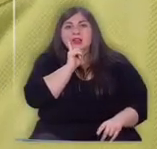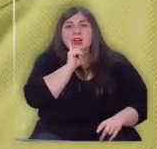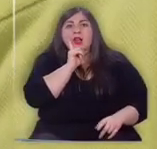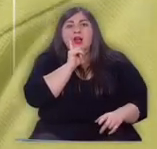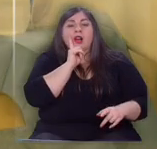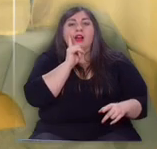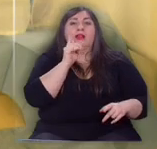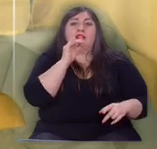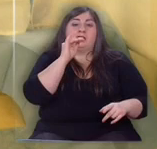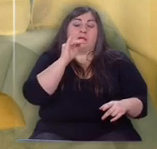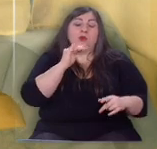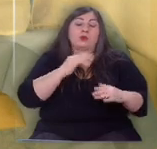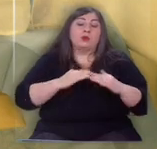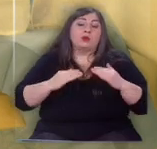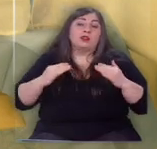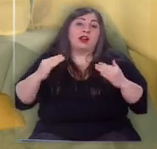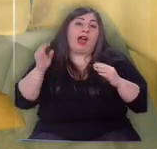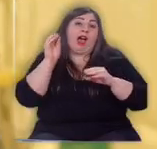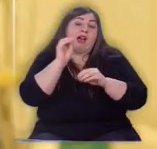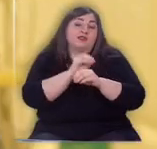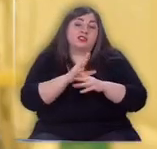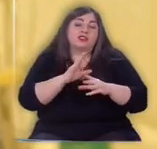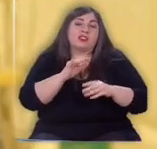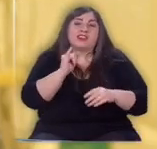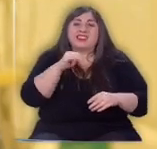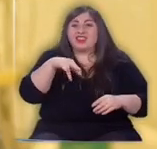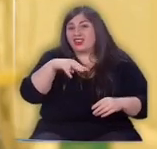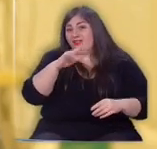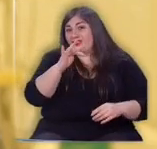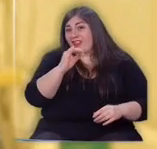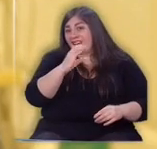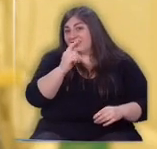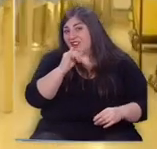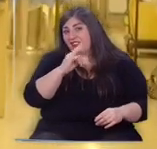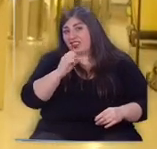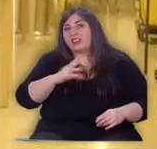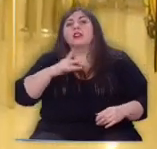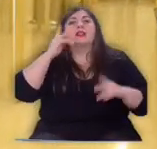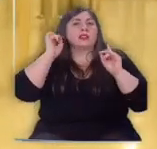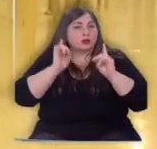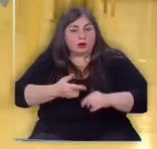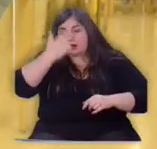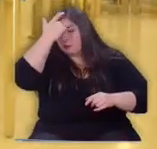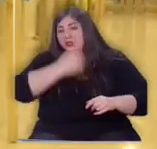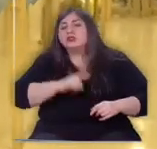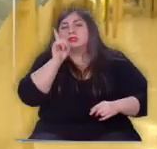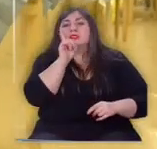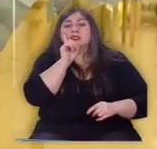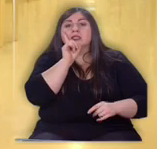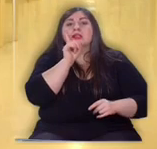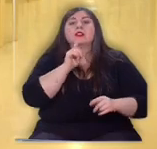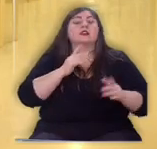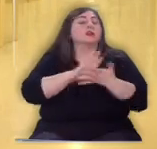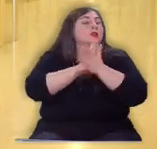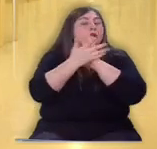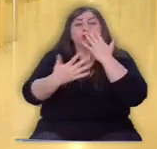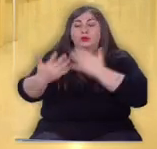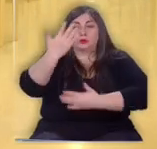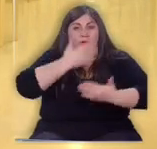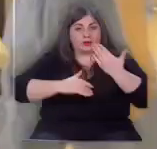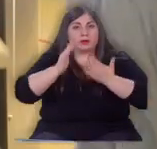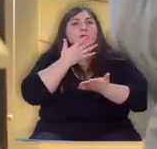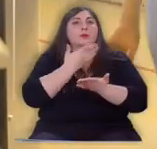de infectividad, que es lo que definió hoy el ministro Mañalich, igual la persona tiene que tener todos los cuidados porque puede